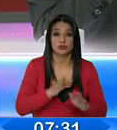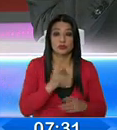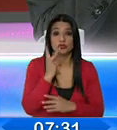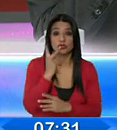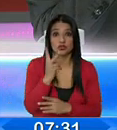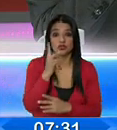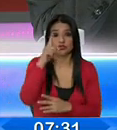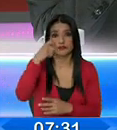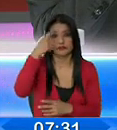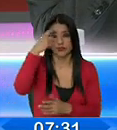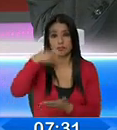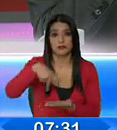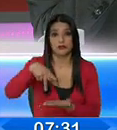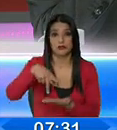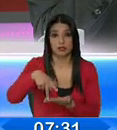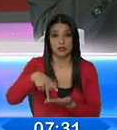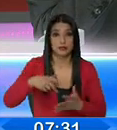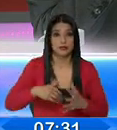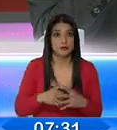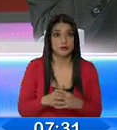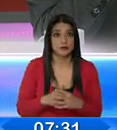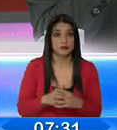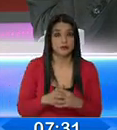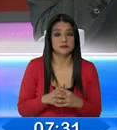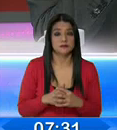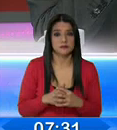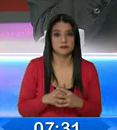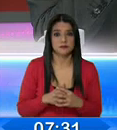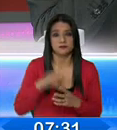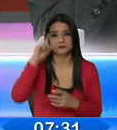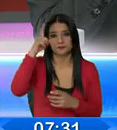GATS parroquiales. En la función ejecutiva